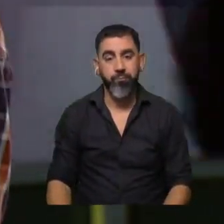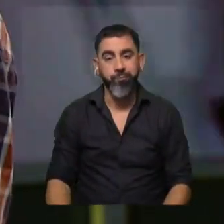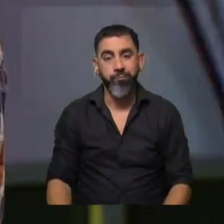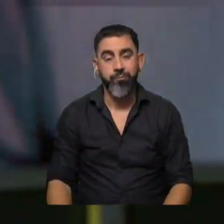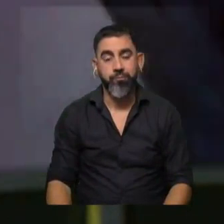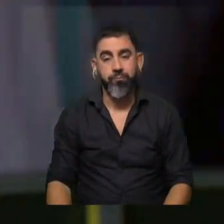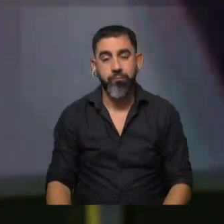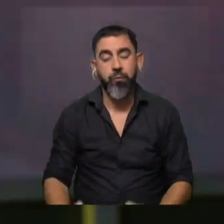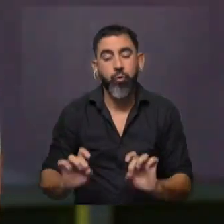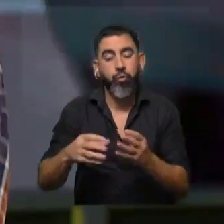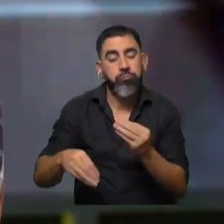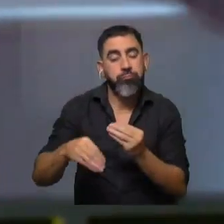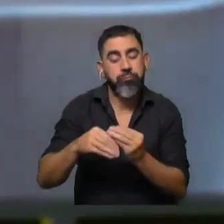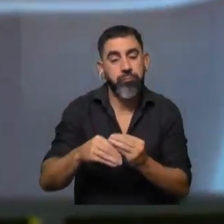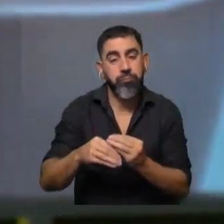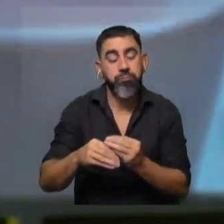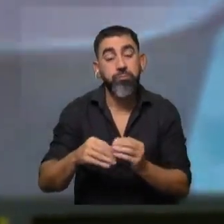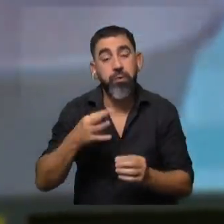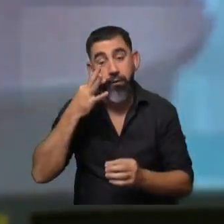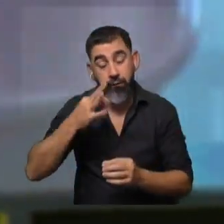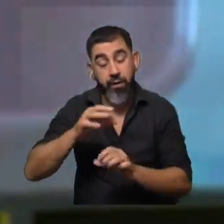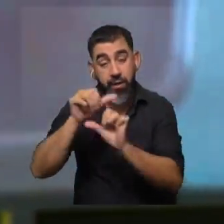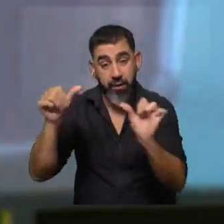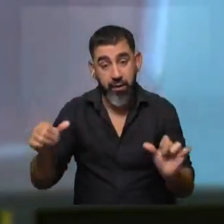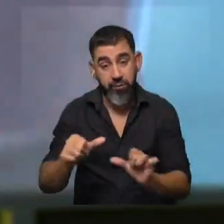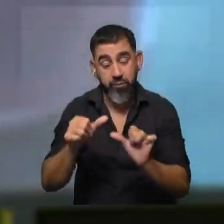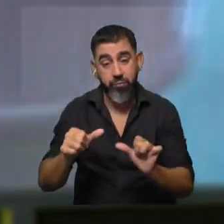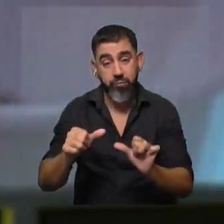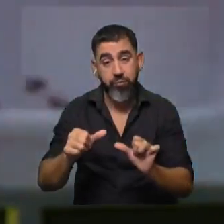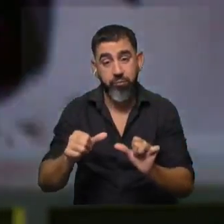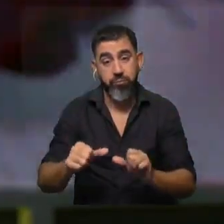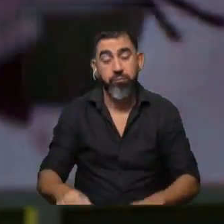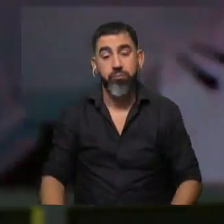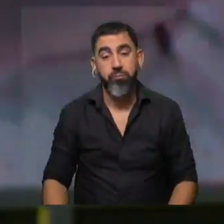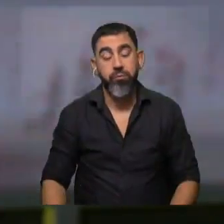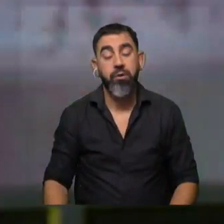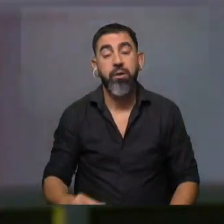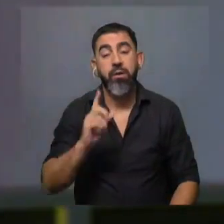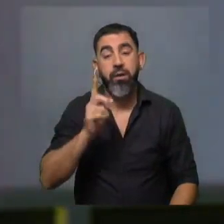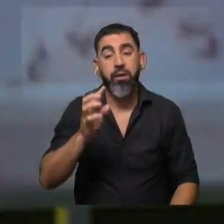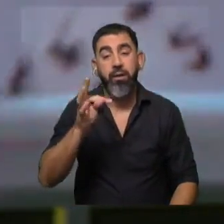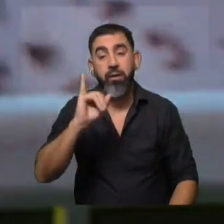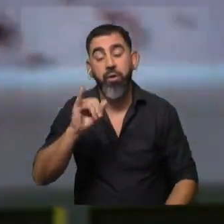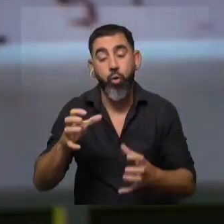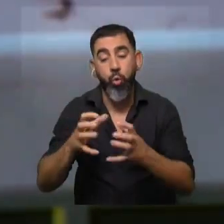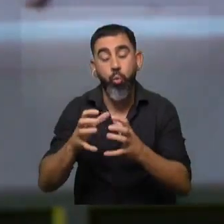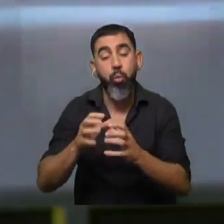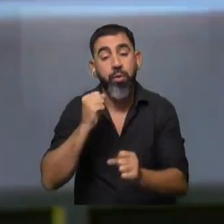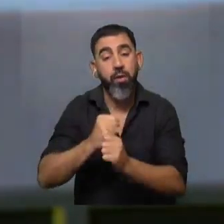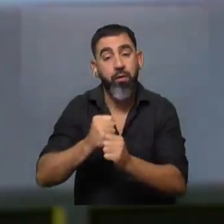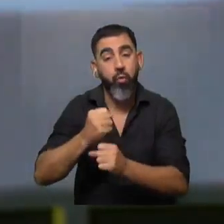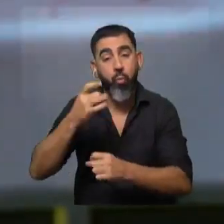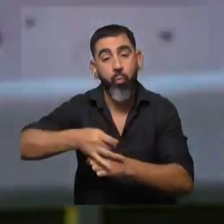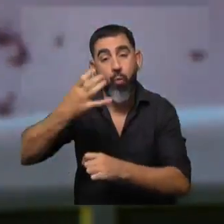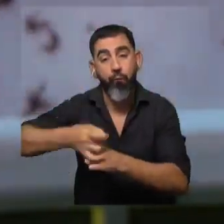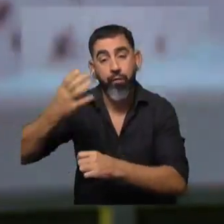un comentario, que en realidad lo que generamos sí fue lo que se llama un GTI, un grupo de trabajo interdisciplinario, que es